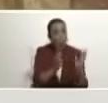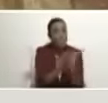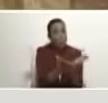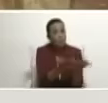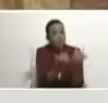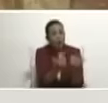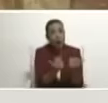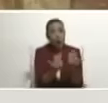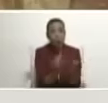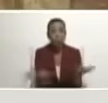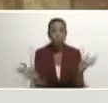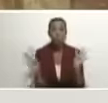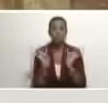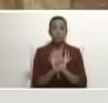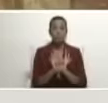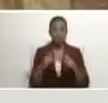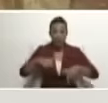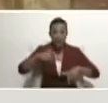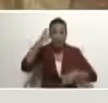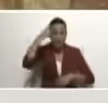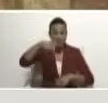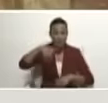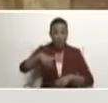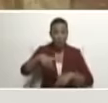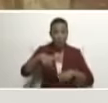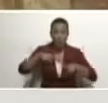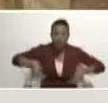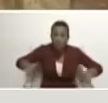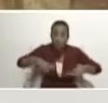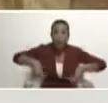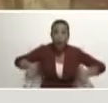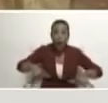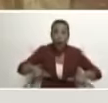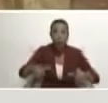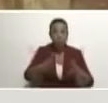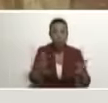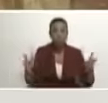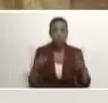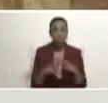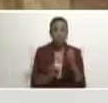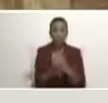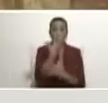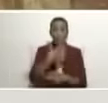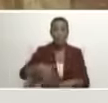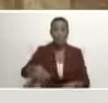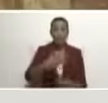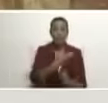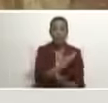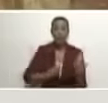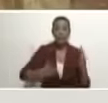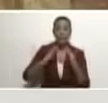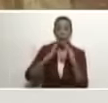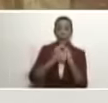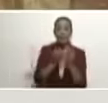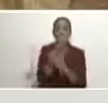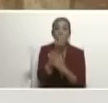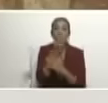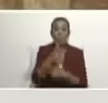En esta mesa, en todos los espacios de este palacio, de esta casa presidencial de